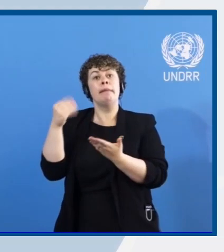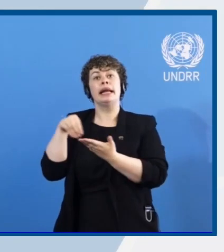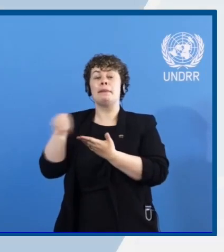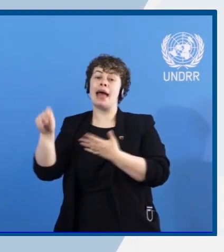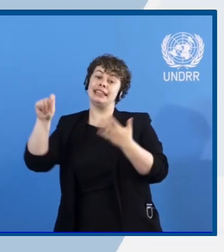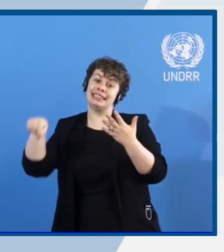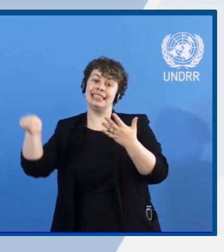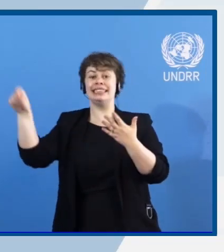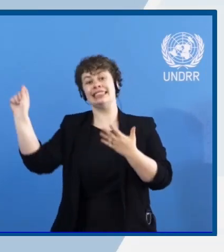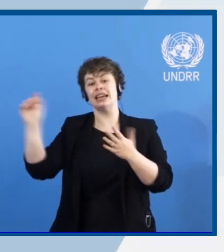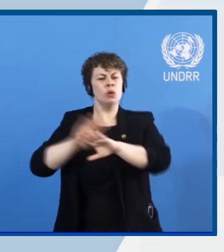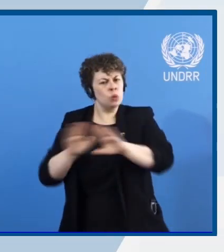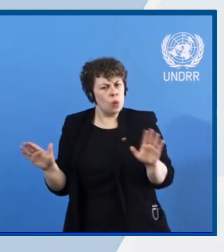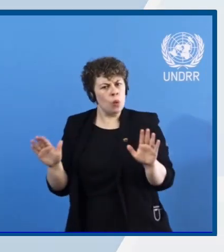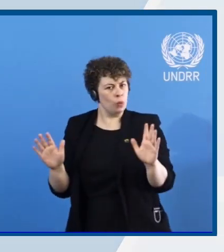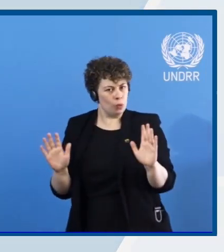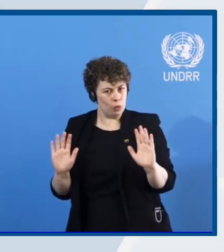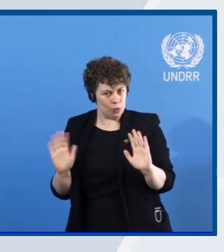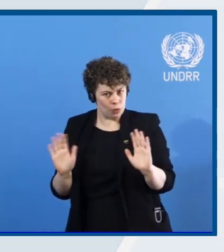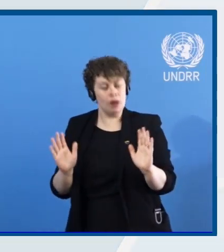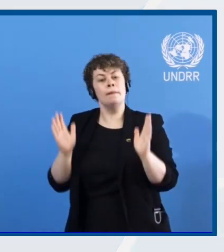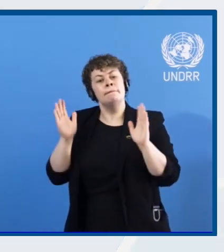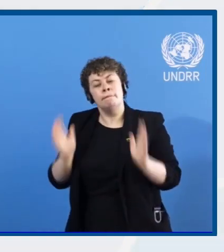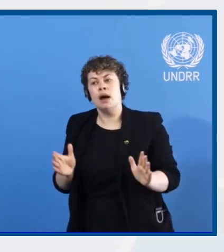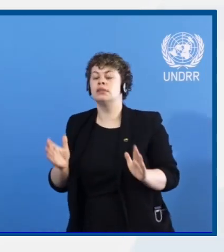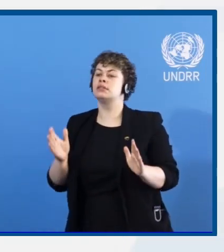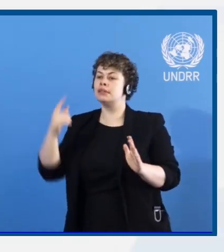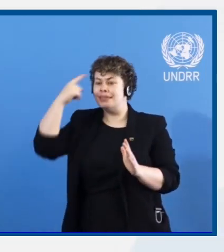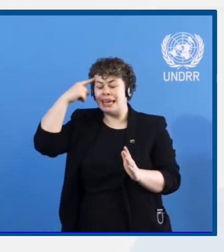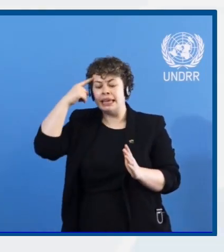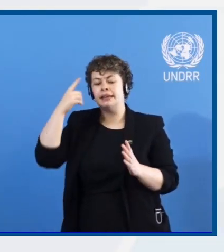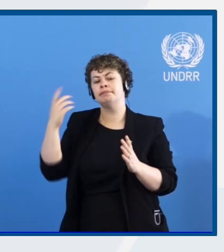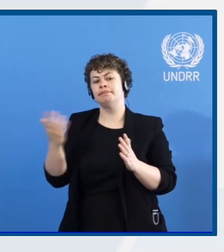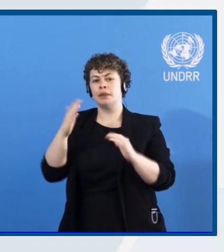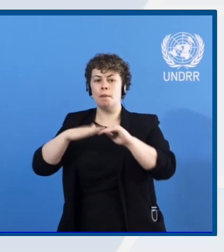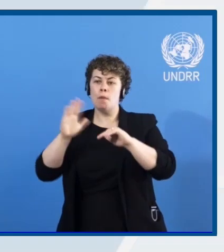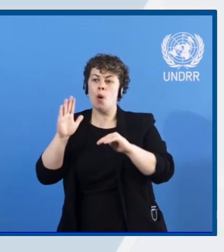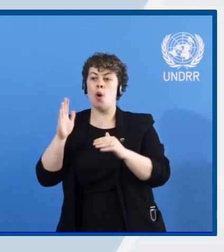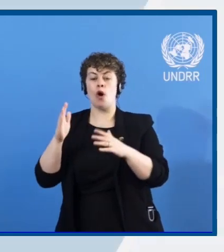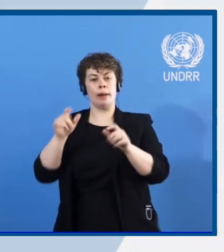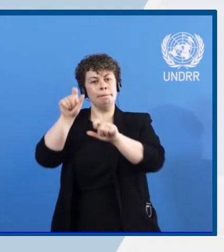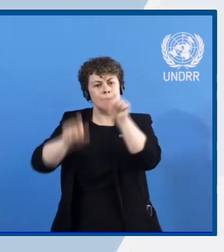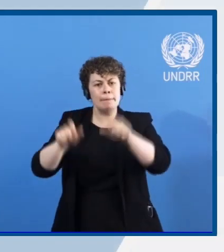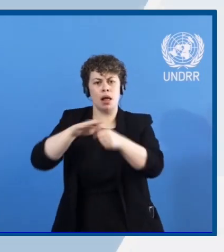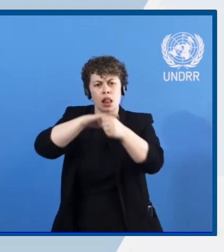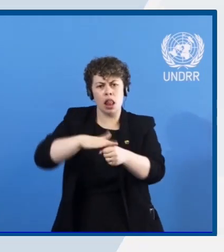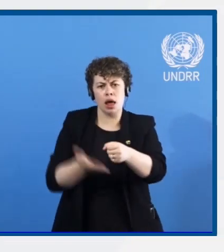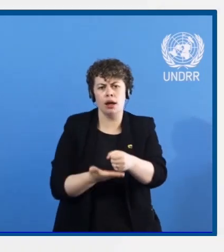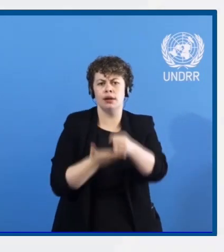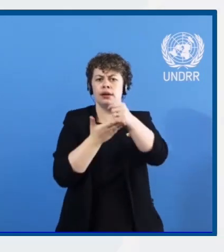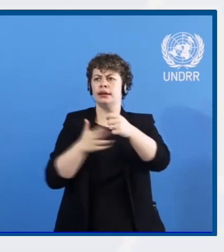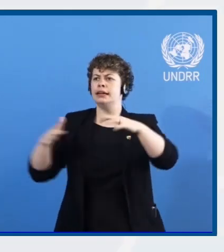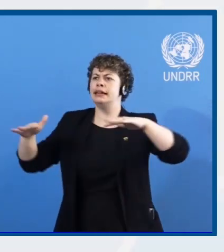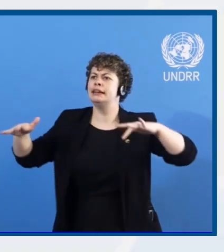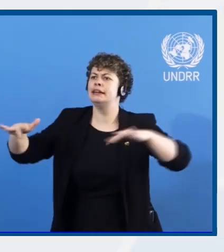la responsabilidad ambiental, la responsabilidad social tenga un carácter más ambiental y orientado a resolver los problemas